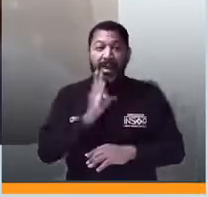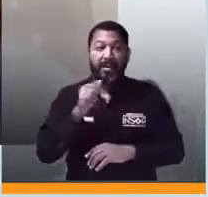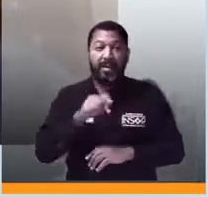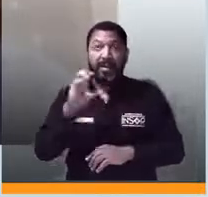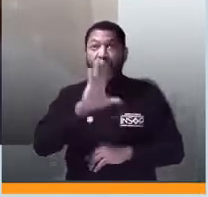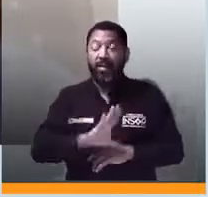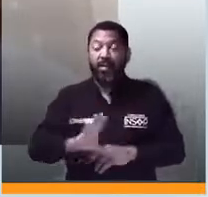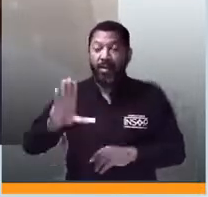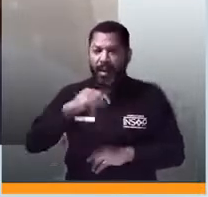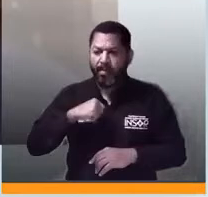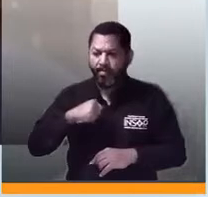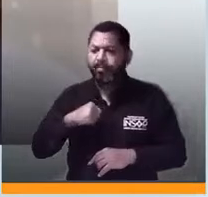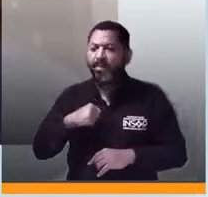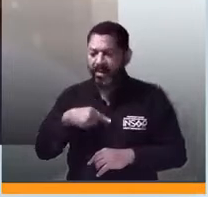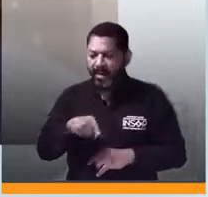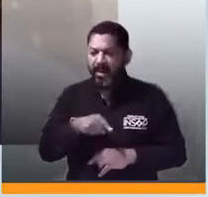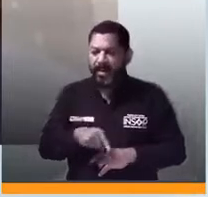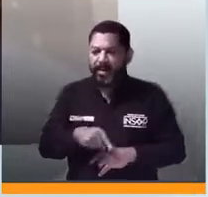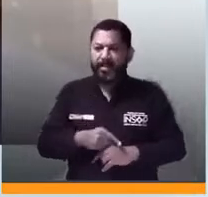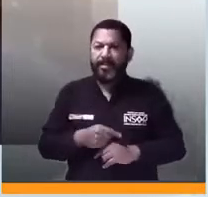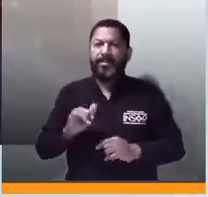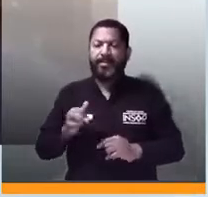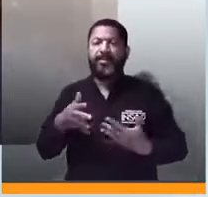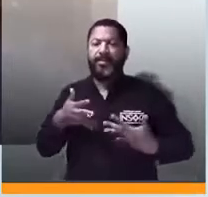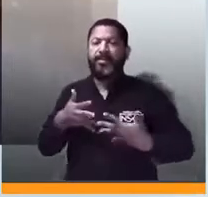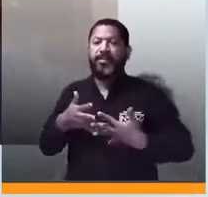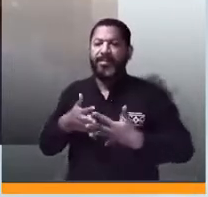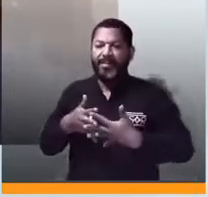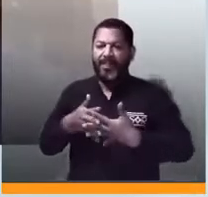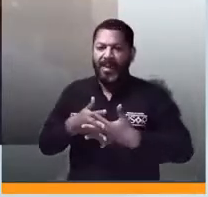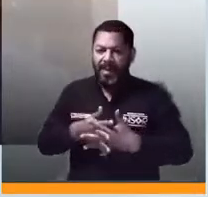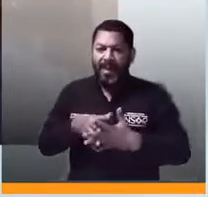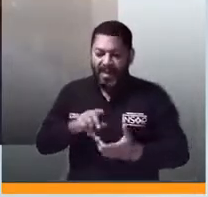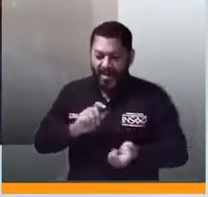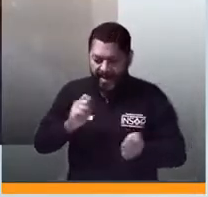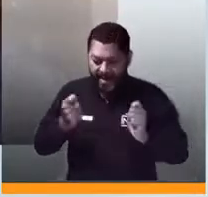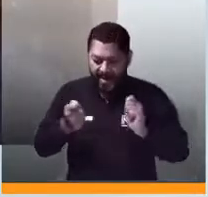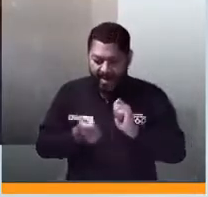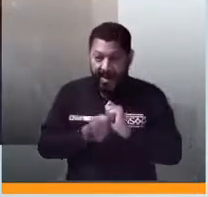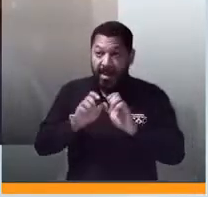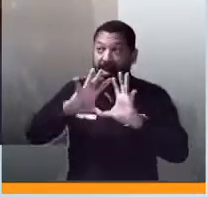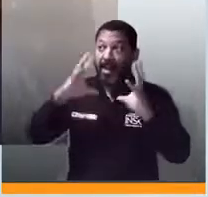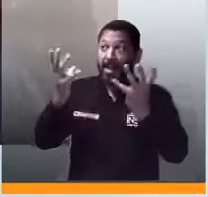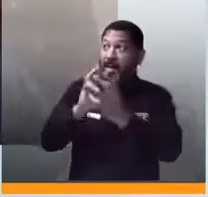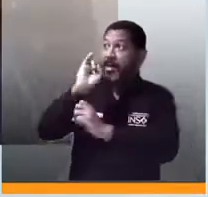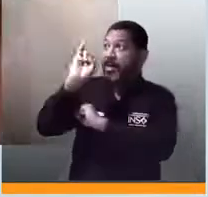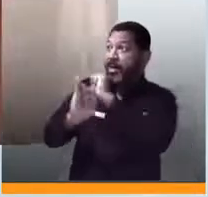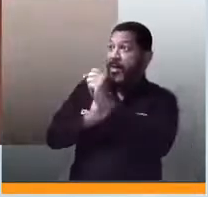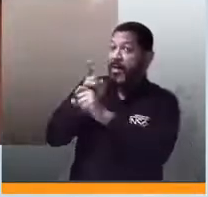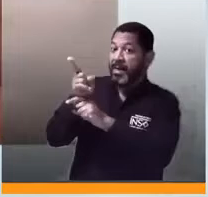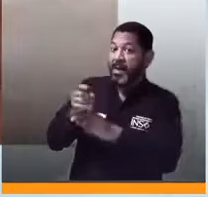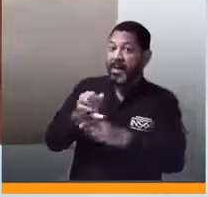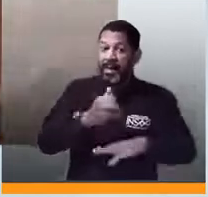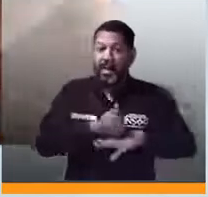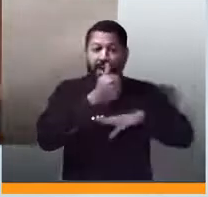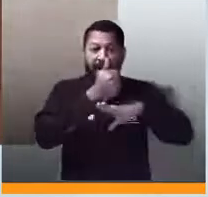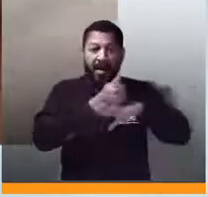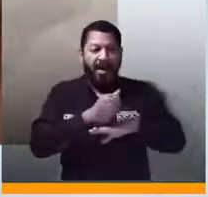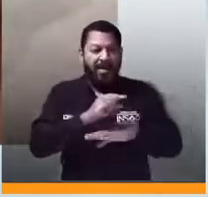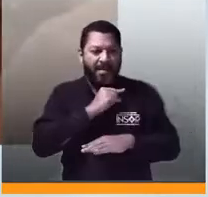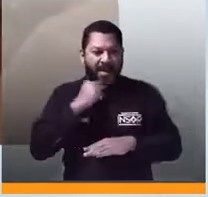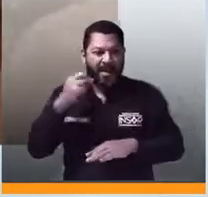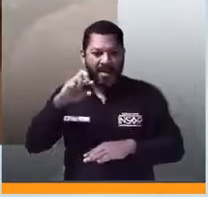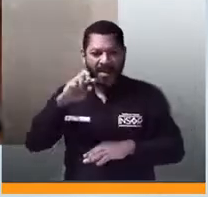Colombia, que nos hemos ido adaptando, como tú decías, a las tendencias internacionales. Y como decía el padre Peláez, el